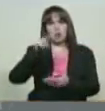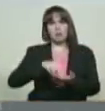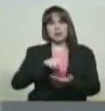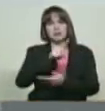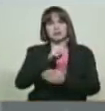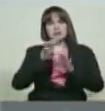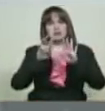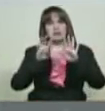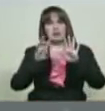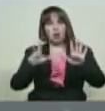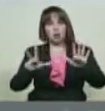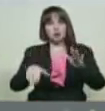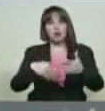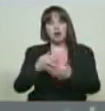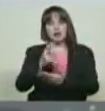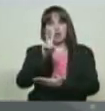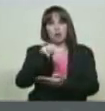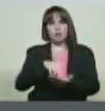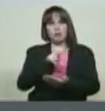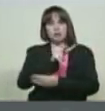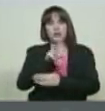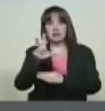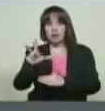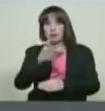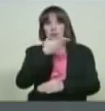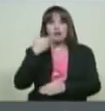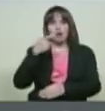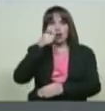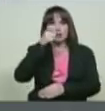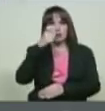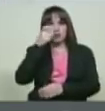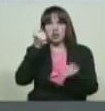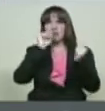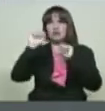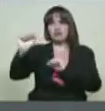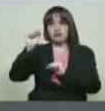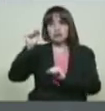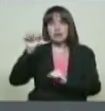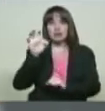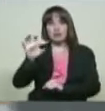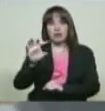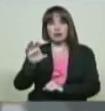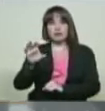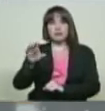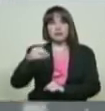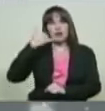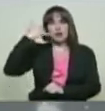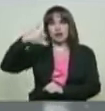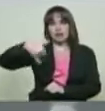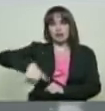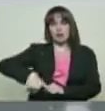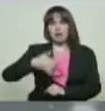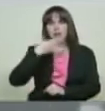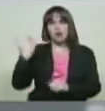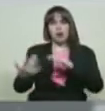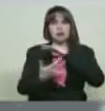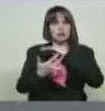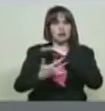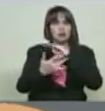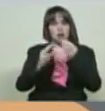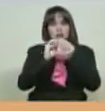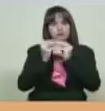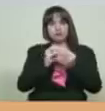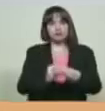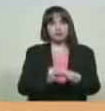2018-2023. Mejorar la seguridad y defensa de la nación, perfeccionar la plataforma tecnológica de Cantebet. Asimismo, anunció que nuestro